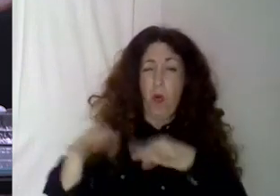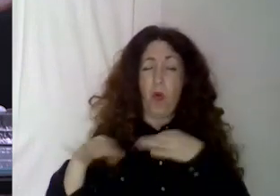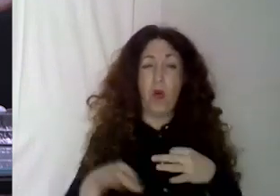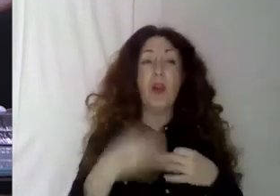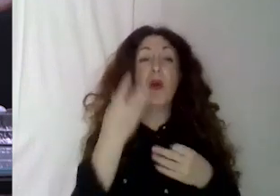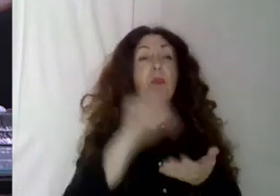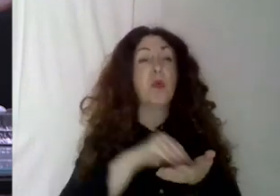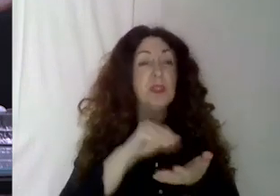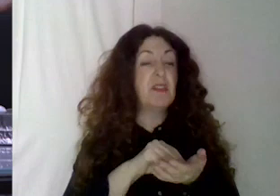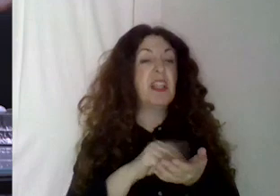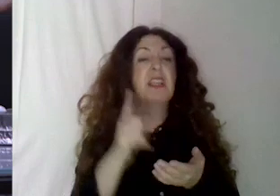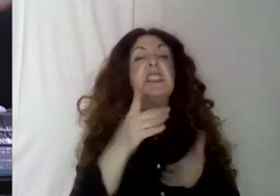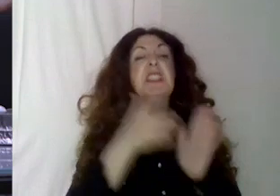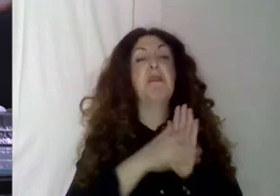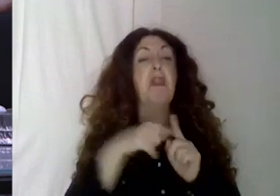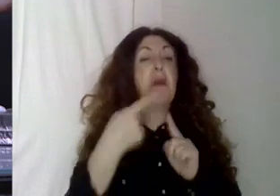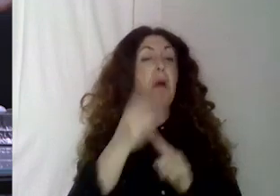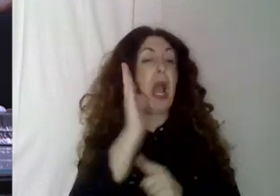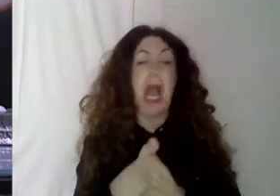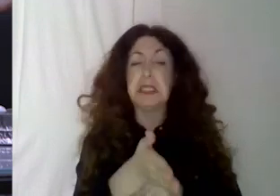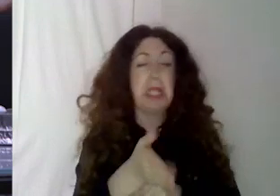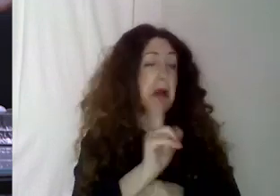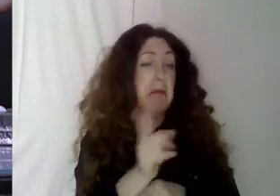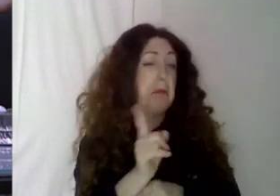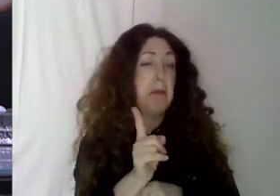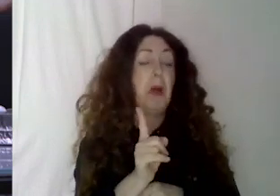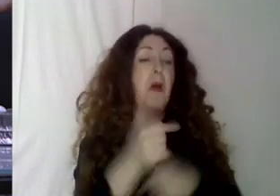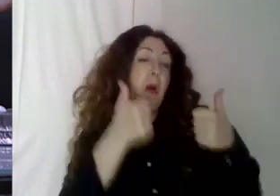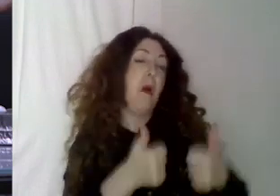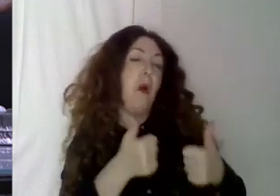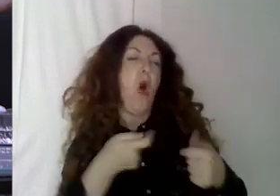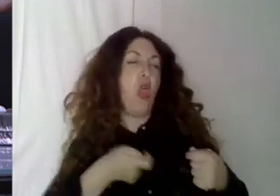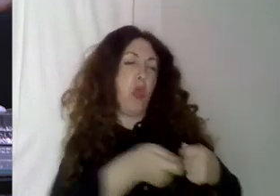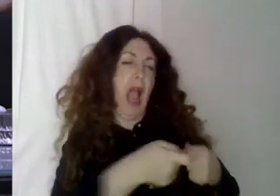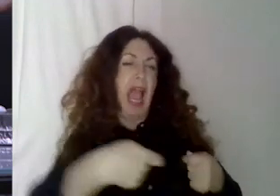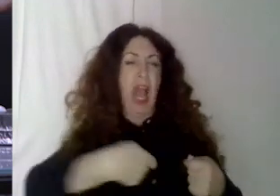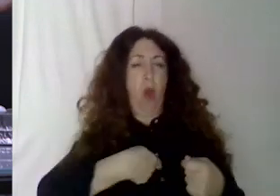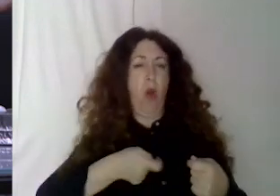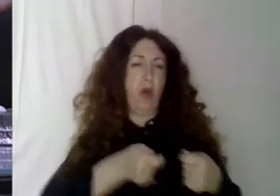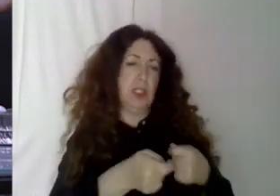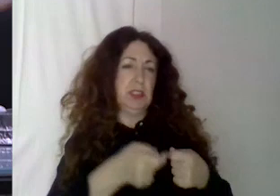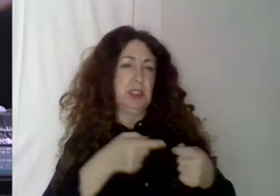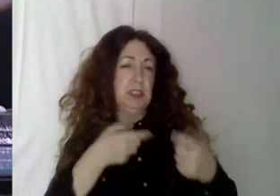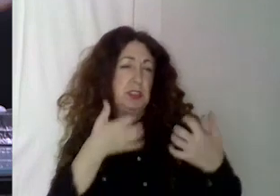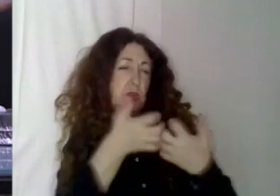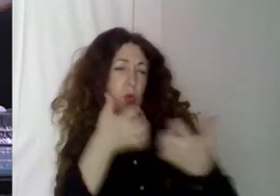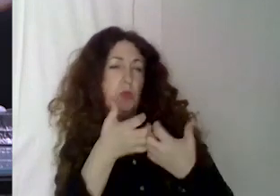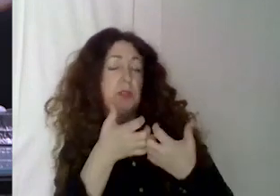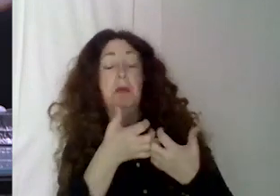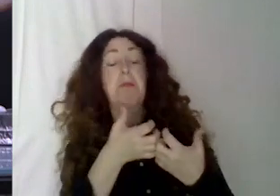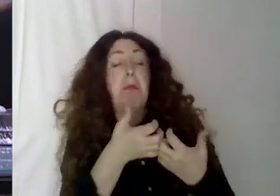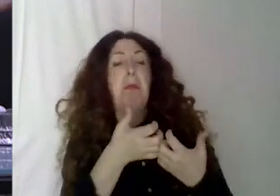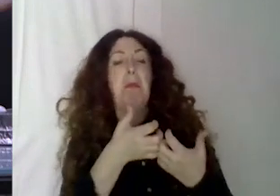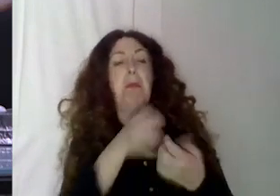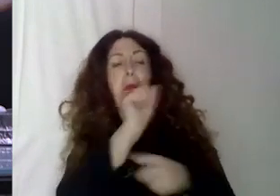bellísima, pues yo creo que también había un juego de celos, de poder, en fin, lo que siempre ocurre en este caso de adulterios, que también, por cierto, es